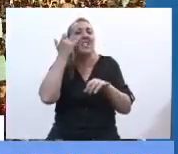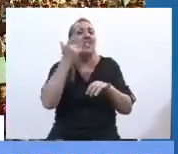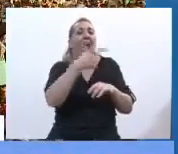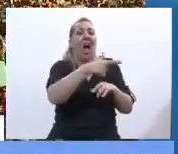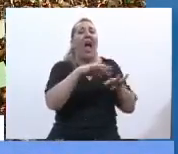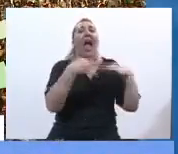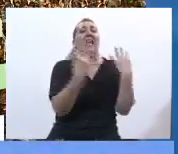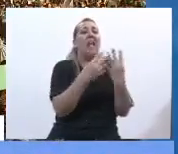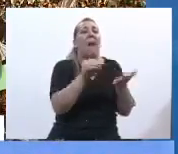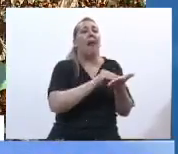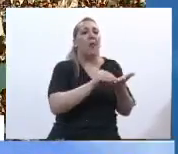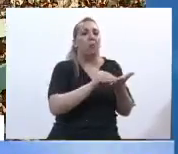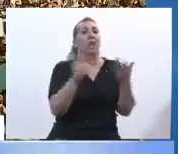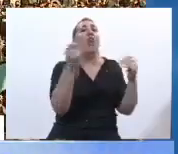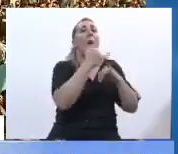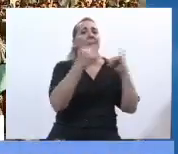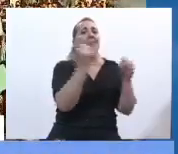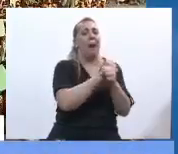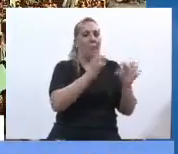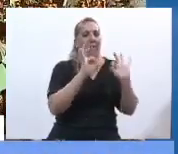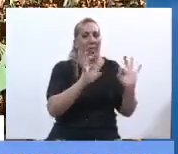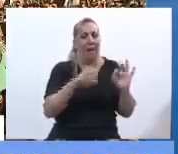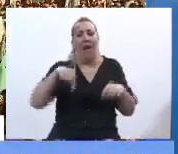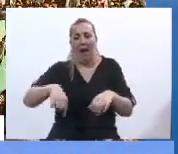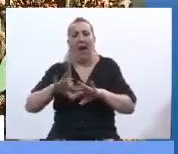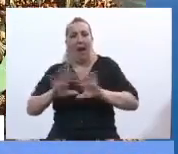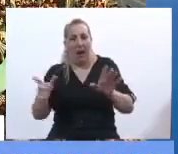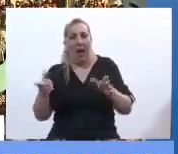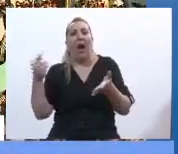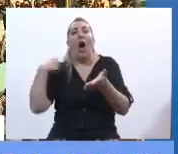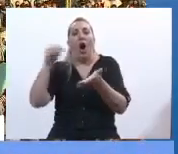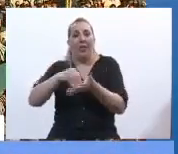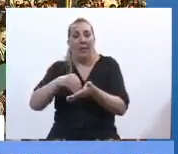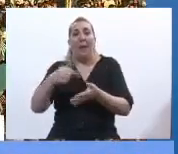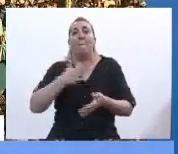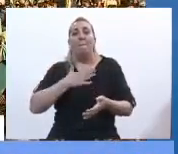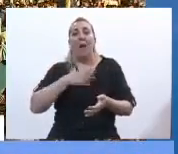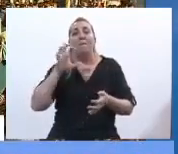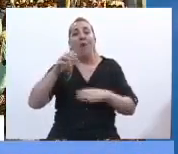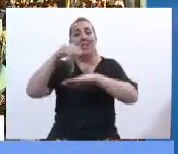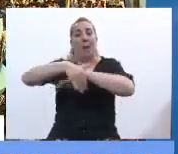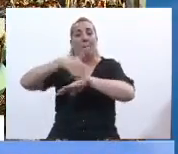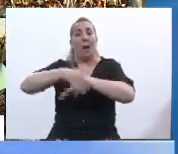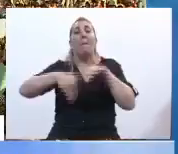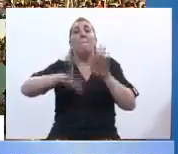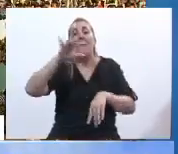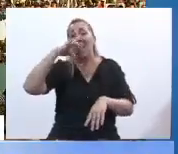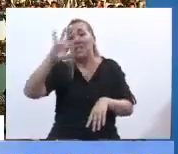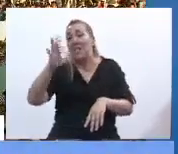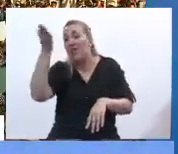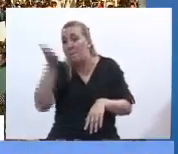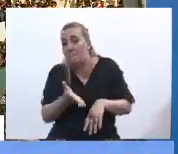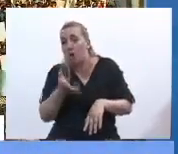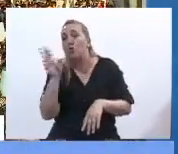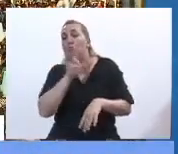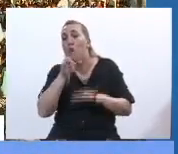de la Cámara de Diputados. En mi provincia, en Misiones, más del 70% de las